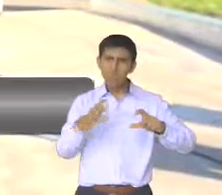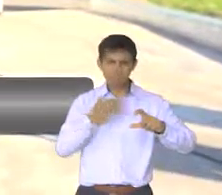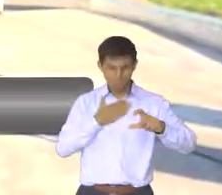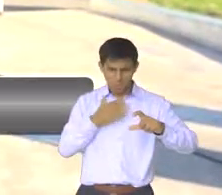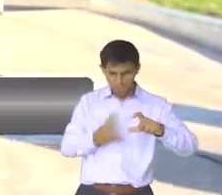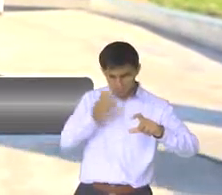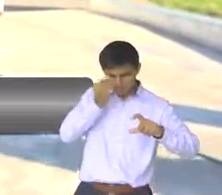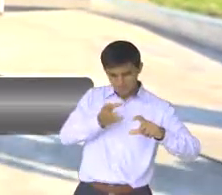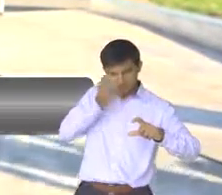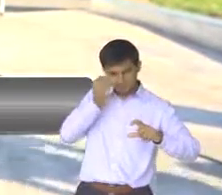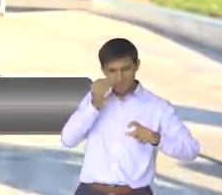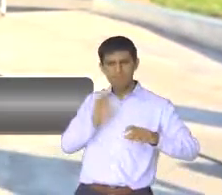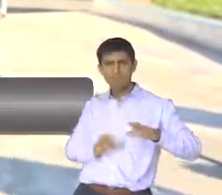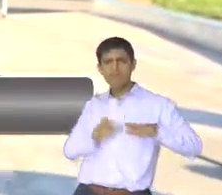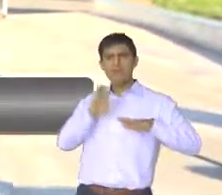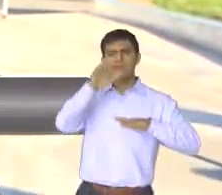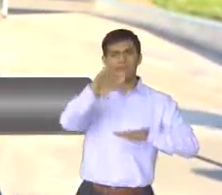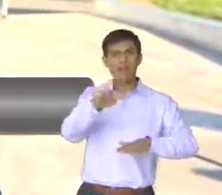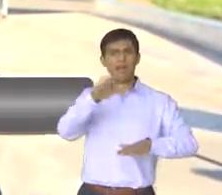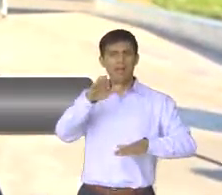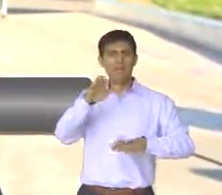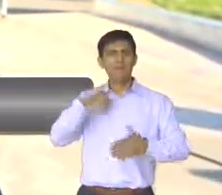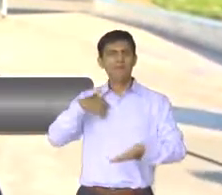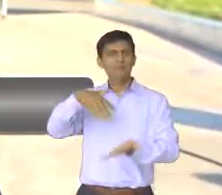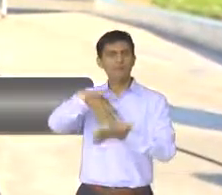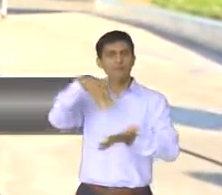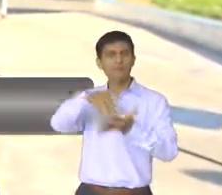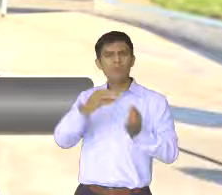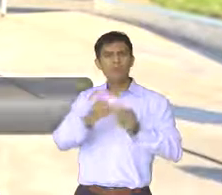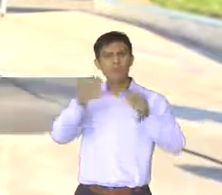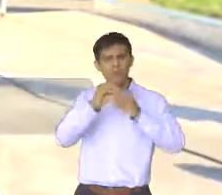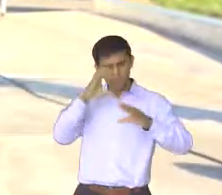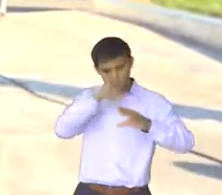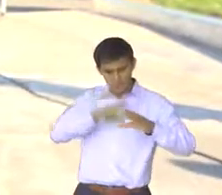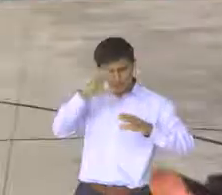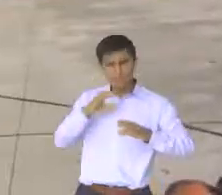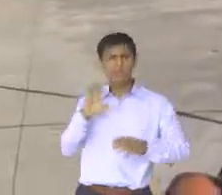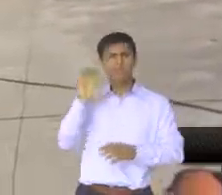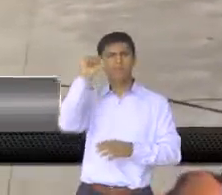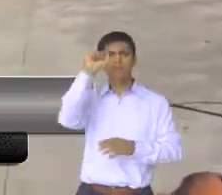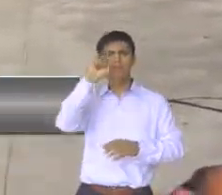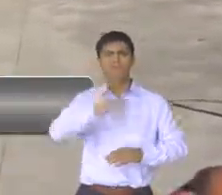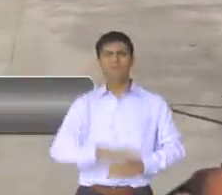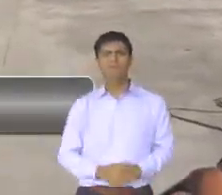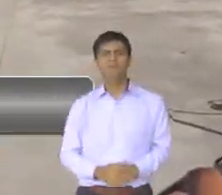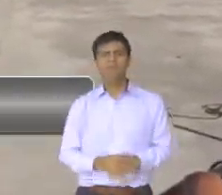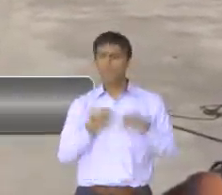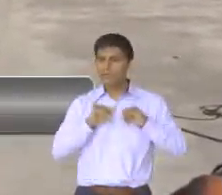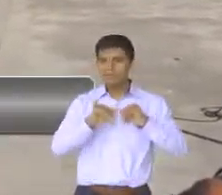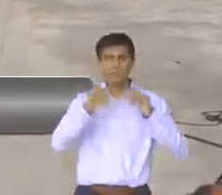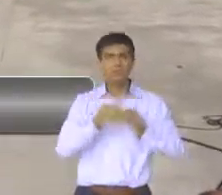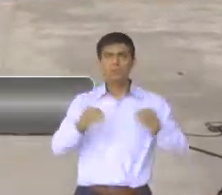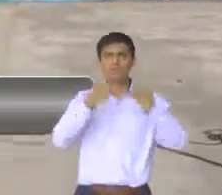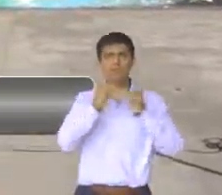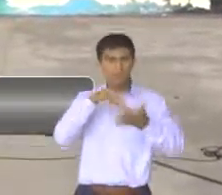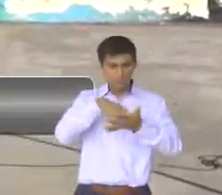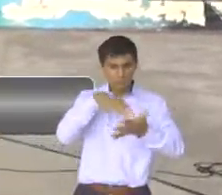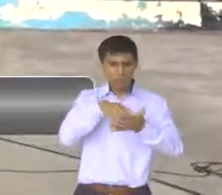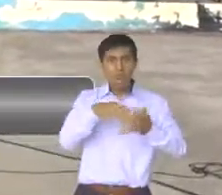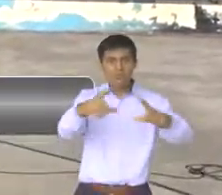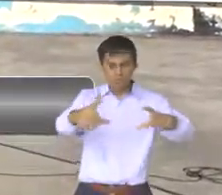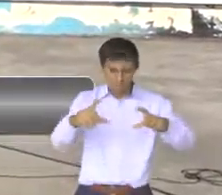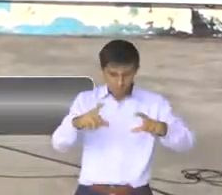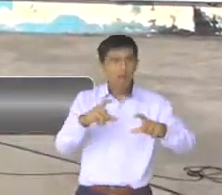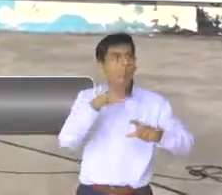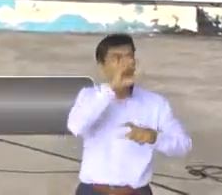avanzar más con mis estudios, buscar ya información y poder así alcanzar mis éxitos. Para poder seguir adelante en los estudios, alguna investigación